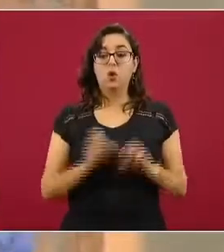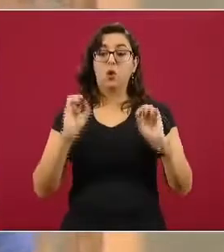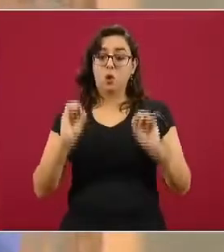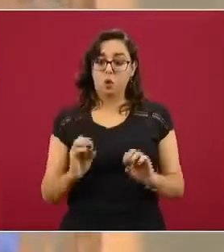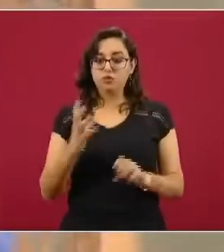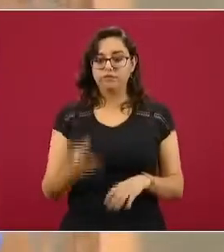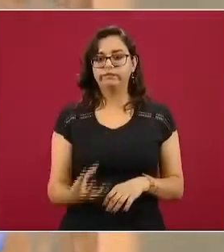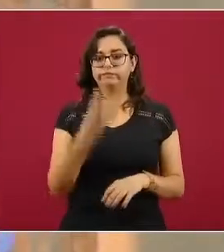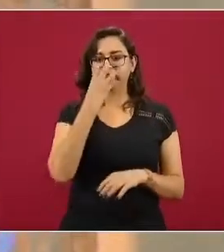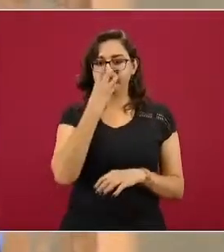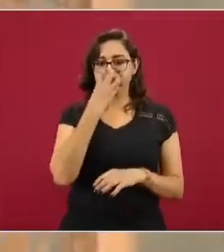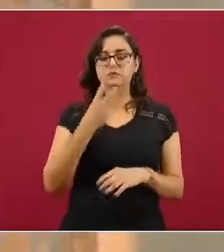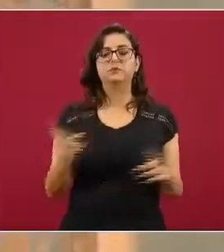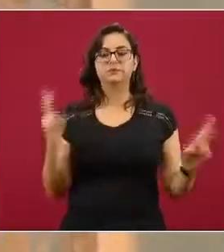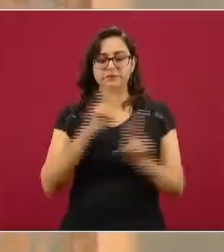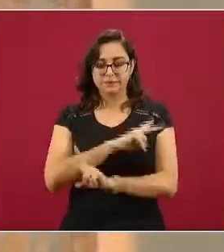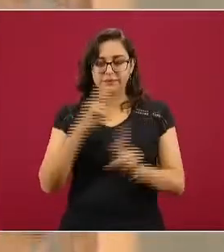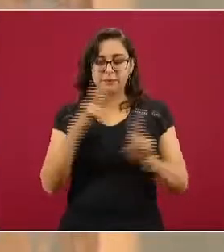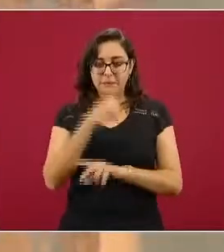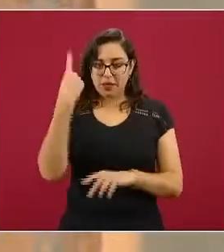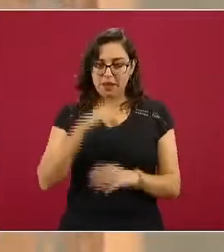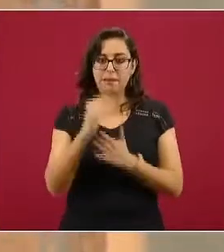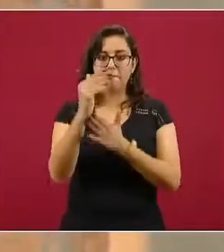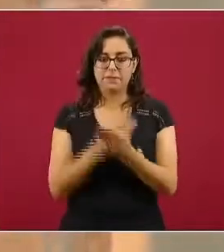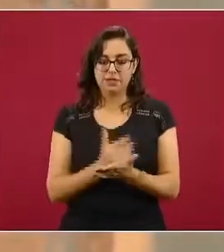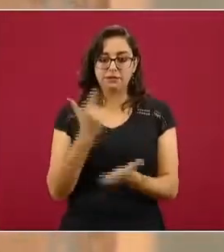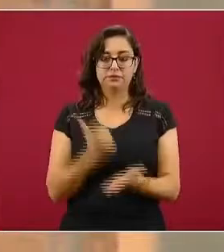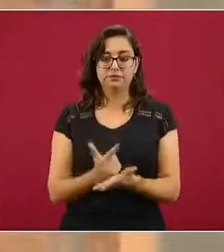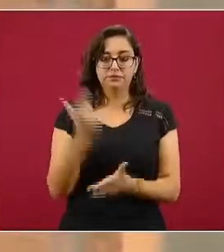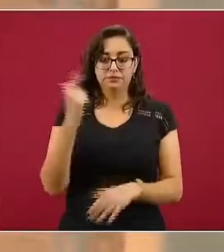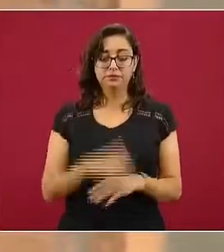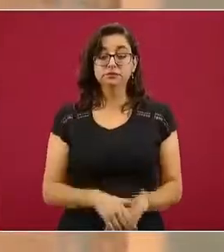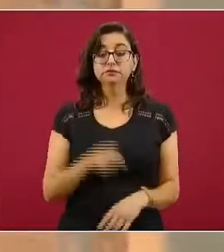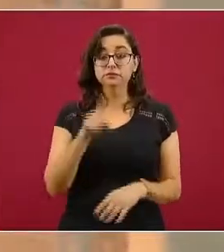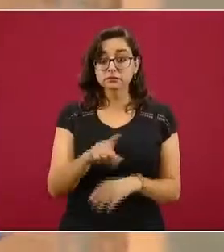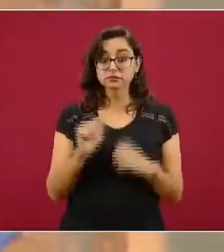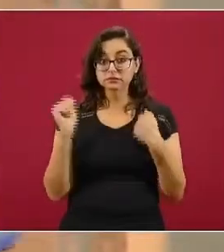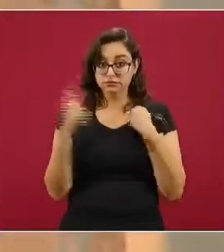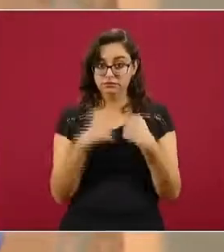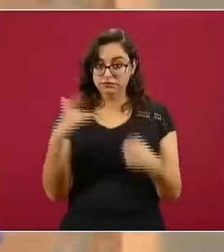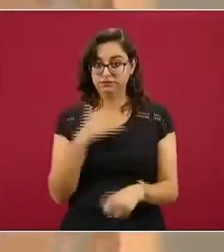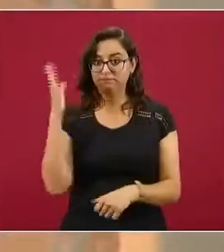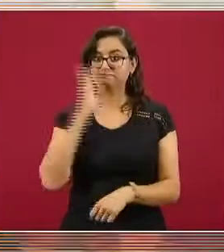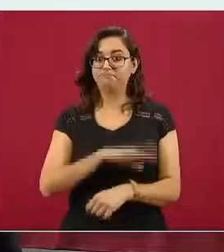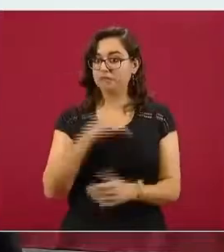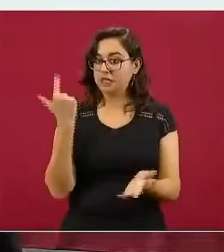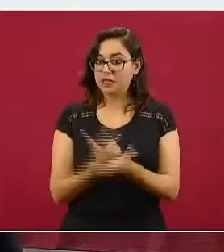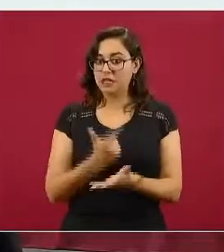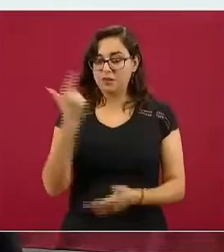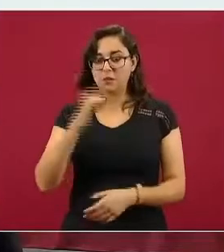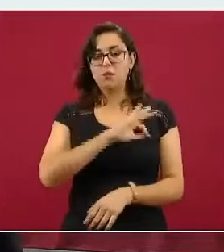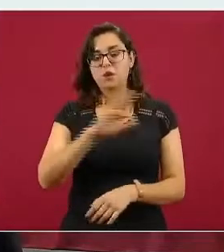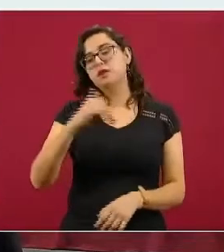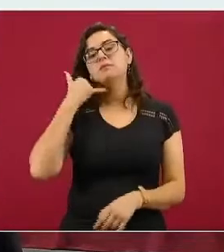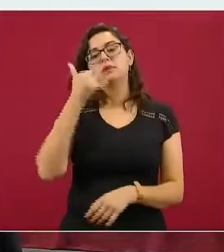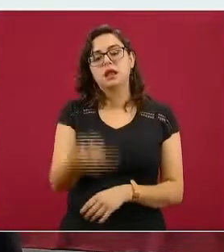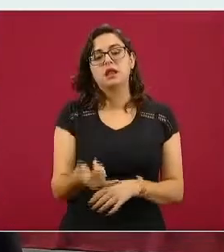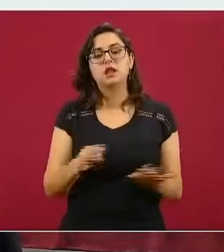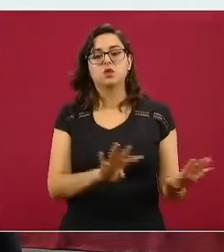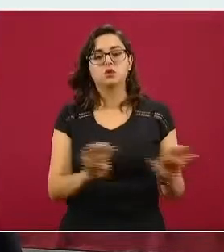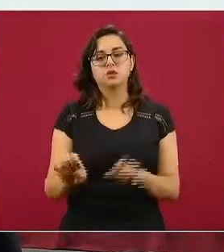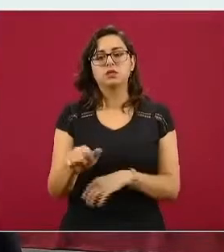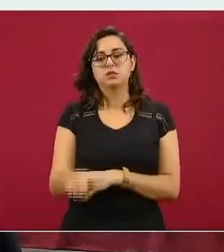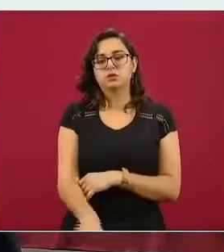una mascarilla para que el cuadro no se agrave. Si tienes una emergencia, marca al 911 para que